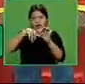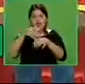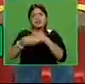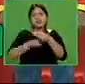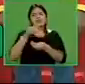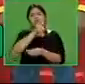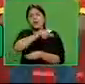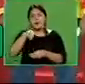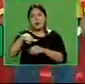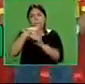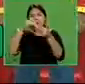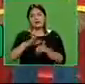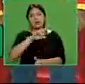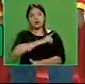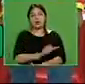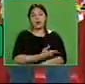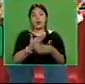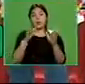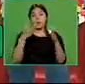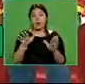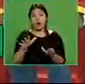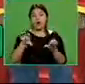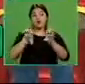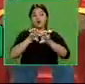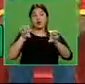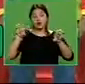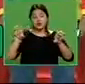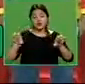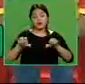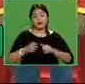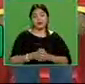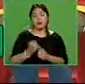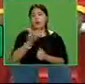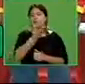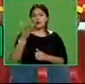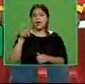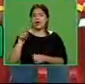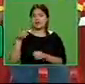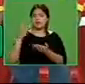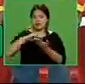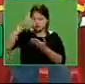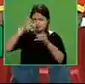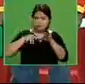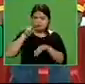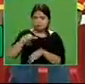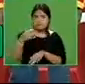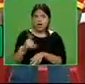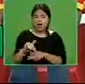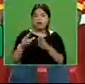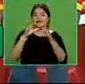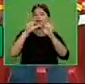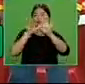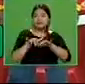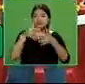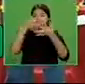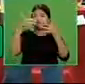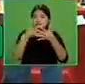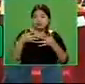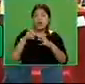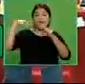nuestro Ministerio del Poder Popular para la educación. Ustedes allí van a tener, bueno, textos,